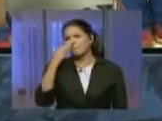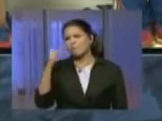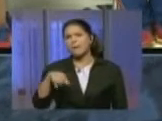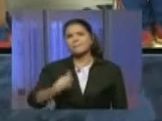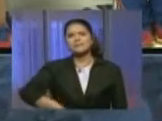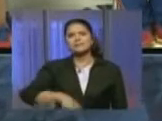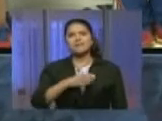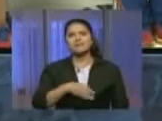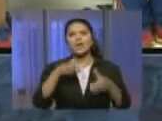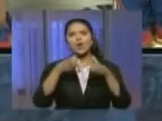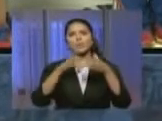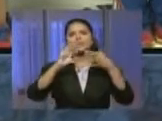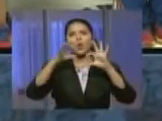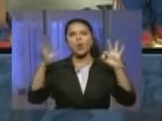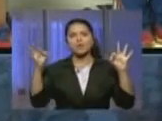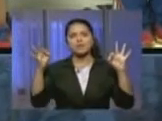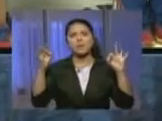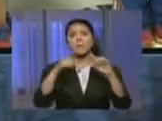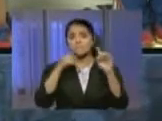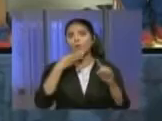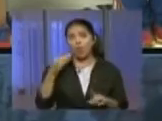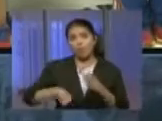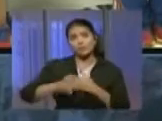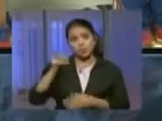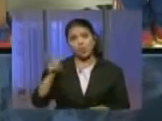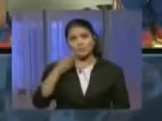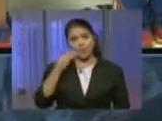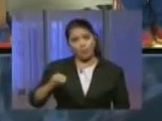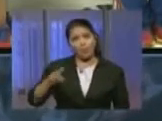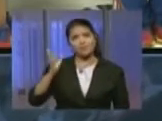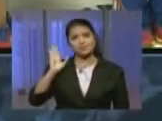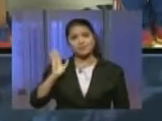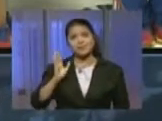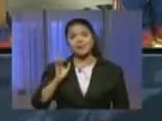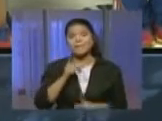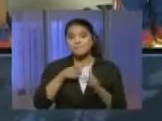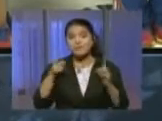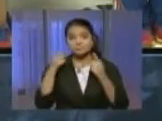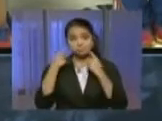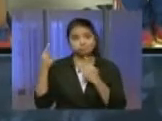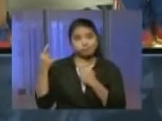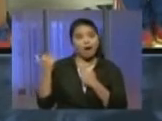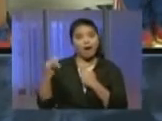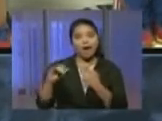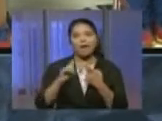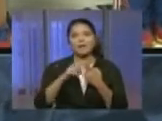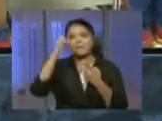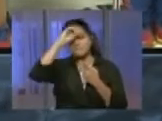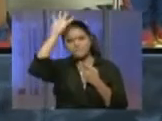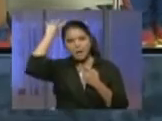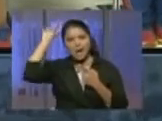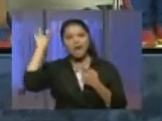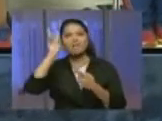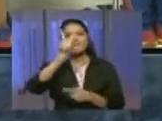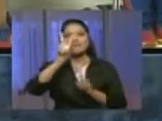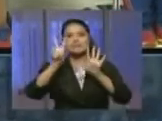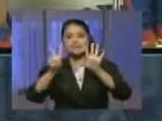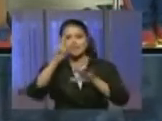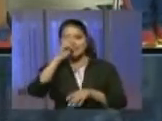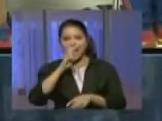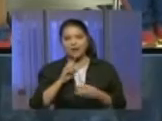del comité olímpico y es muchacho todavía y ahí están miren Maldonado 27